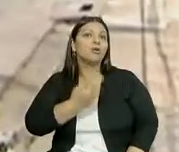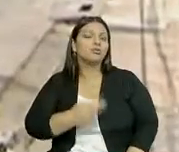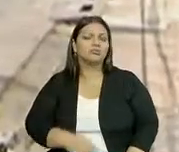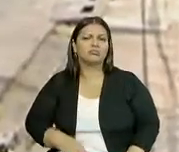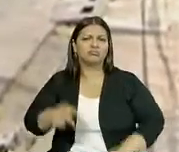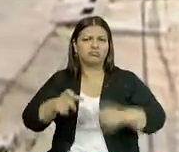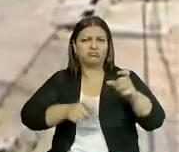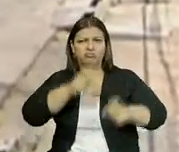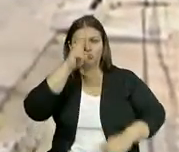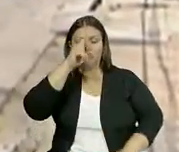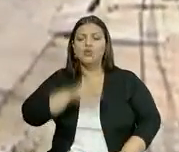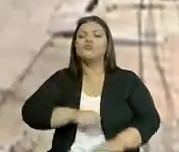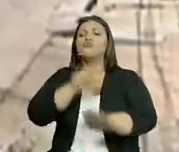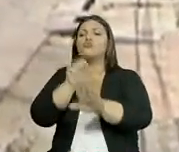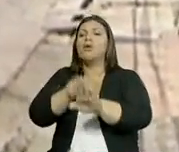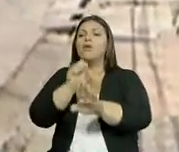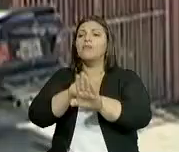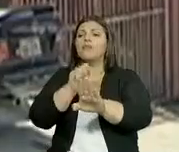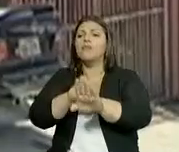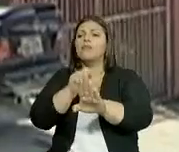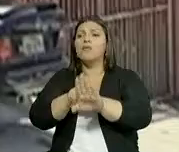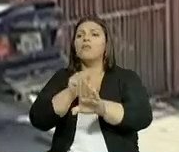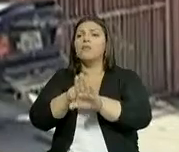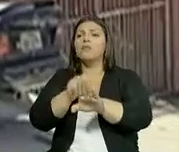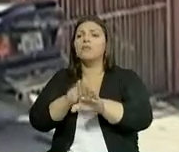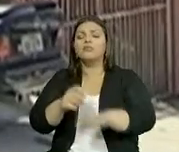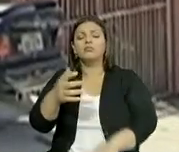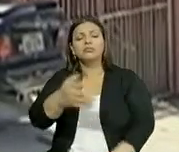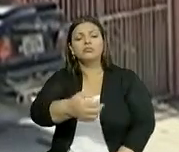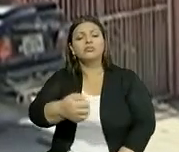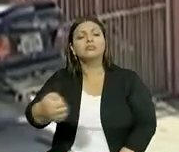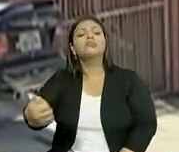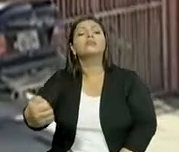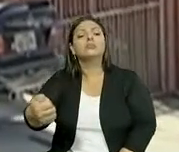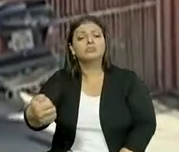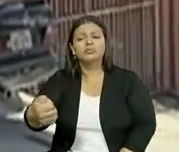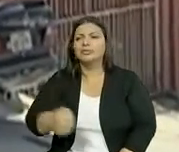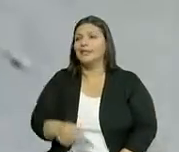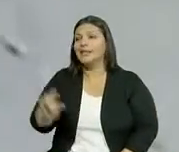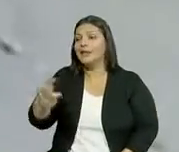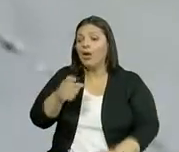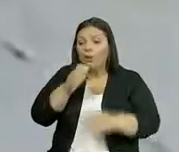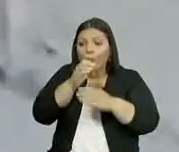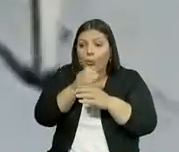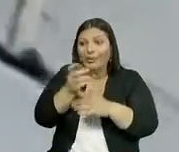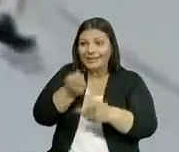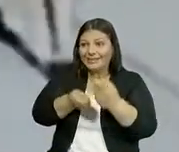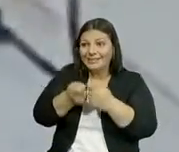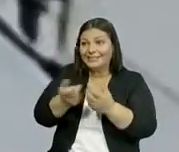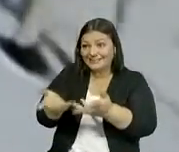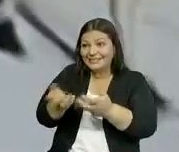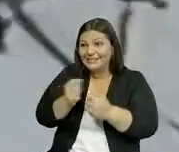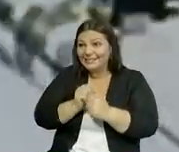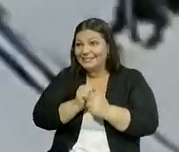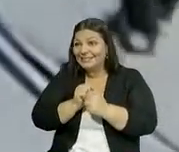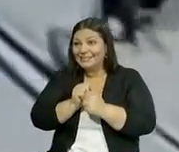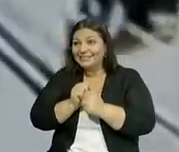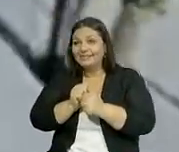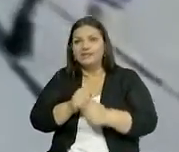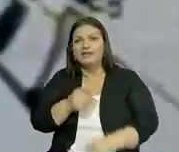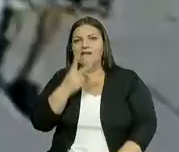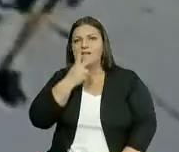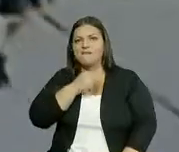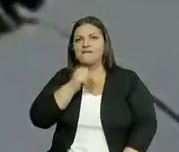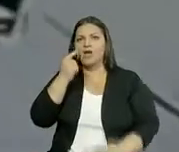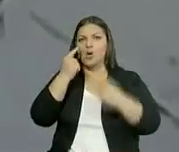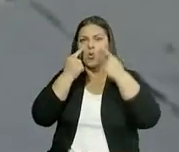raro es que no traen el paquete de varios fundas, sino que vienen con uno o dos paquetitos. Para el pillo no importó que la situación se